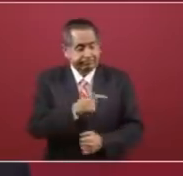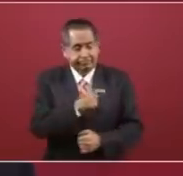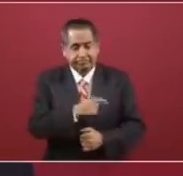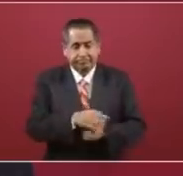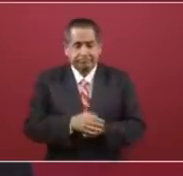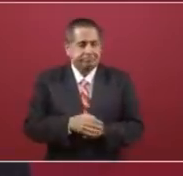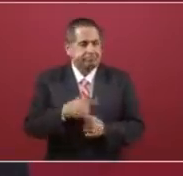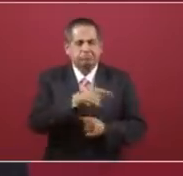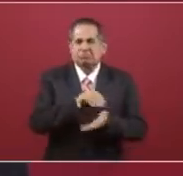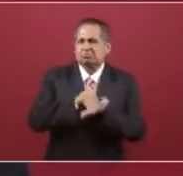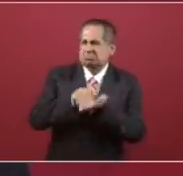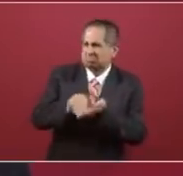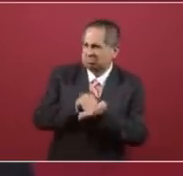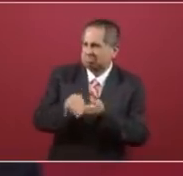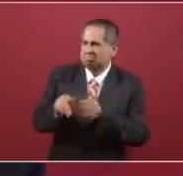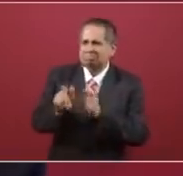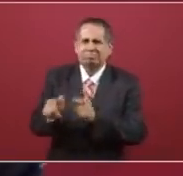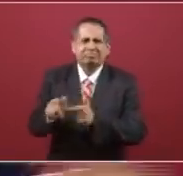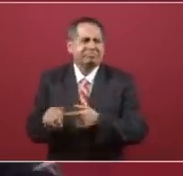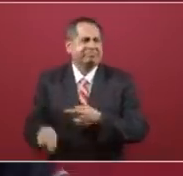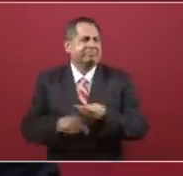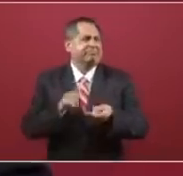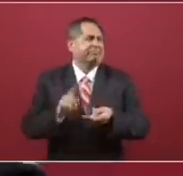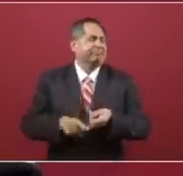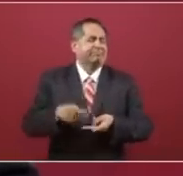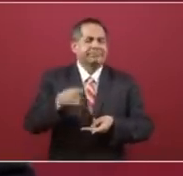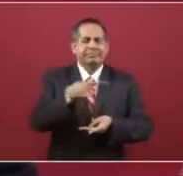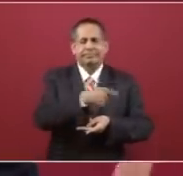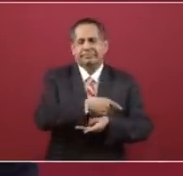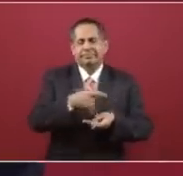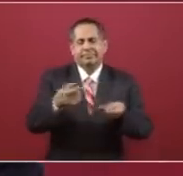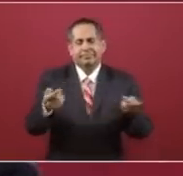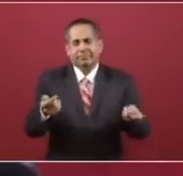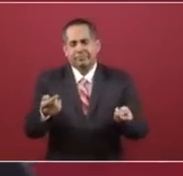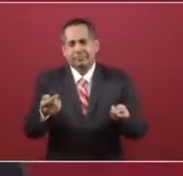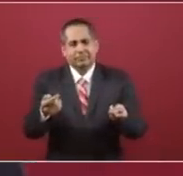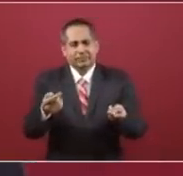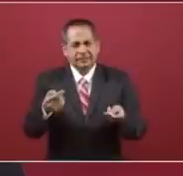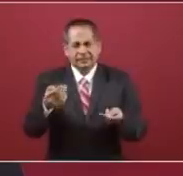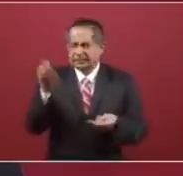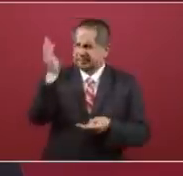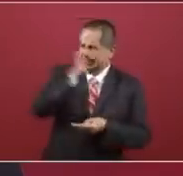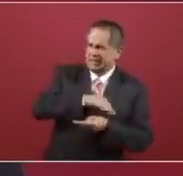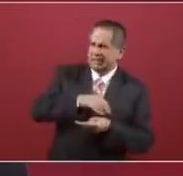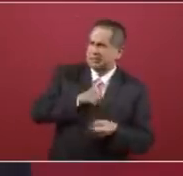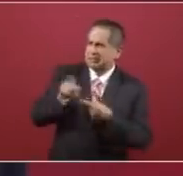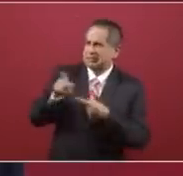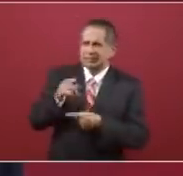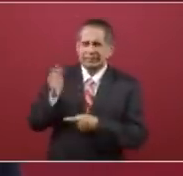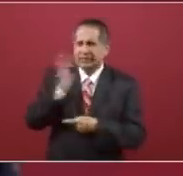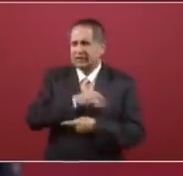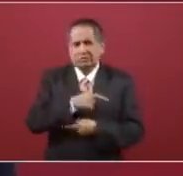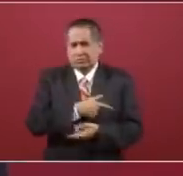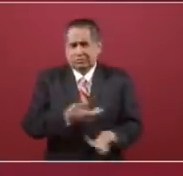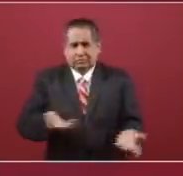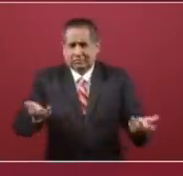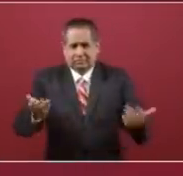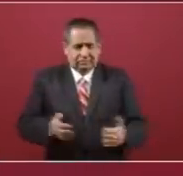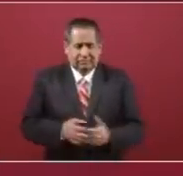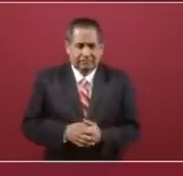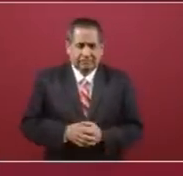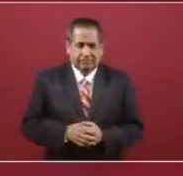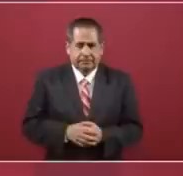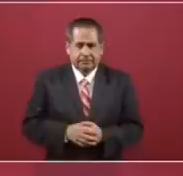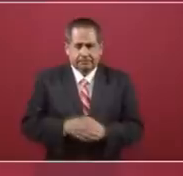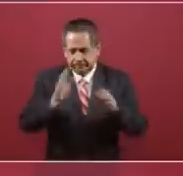en la calumnia en lo que no es cierto. Entonces, eh me